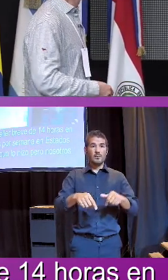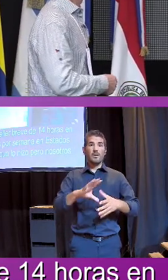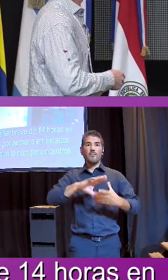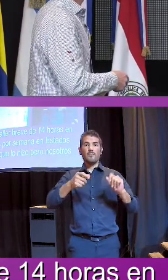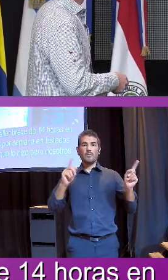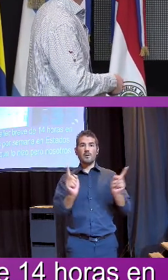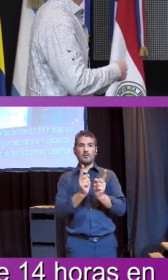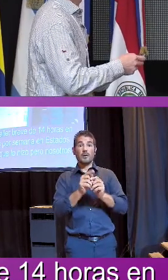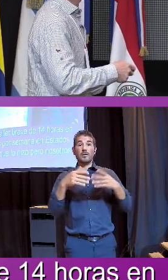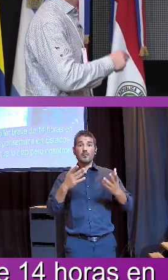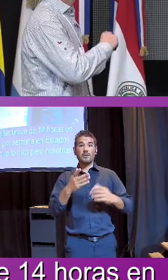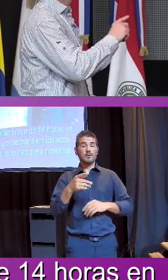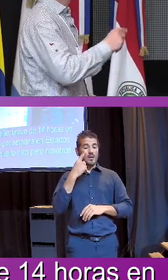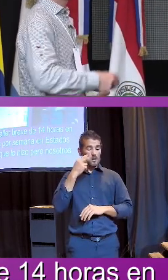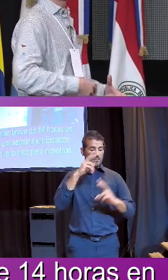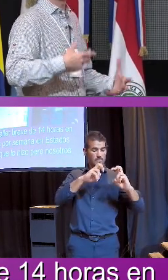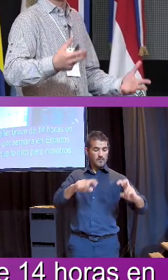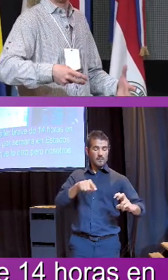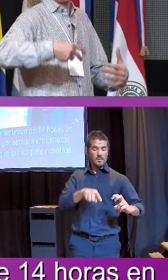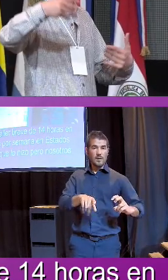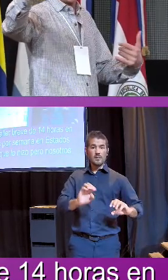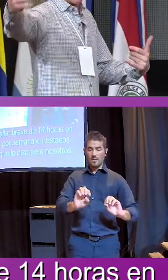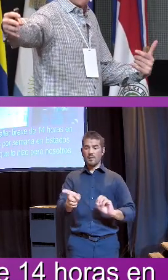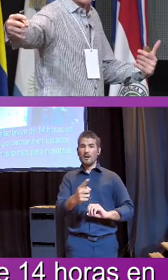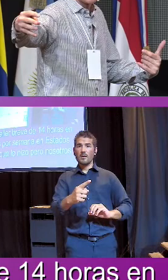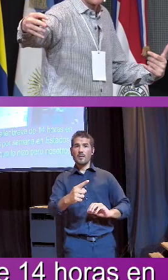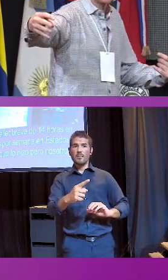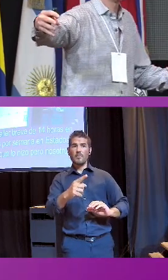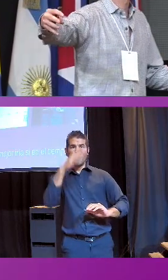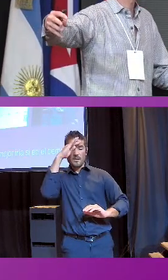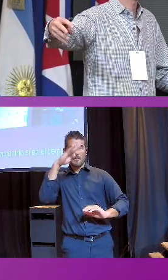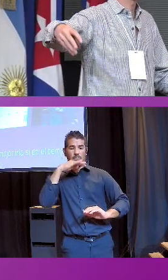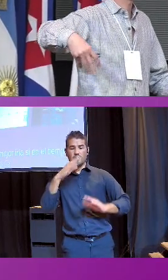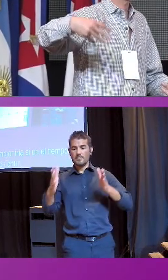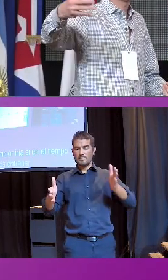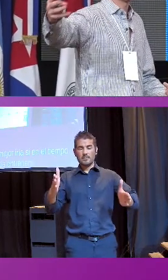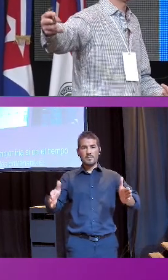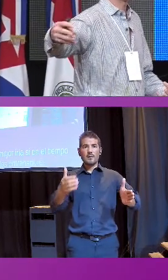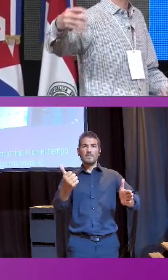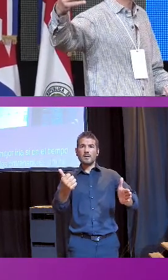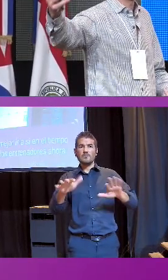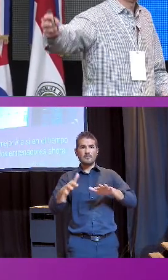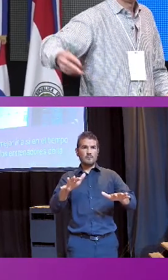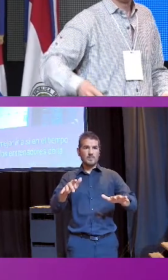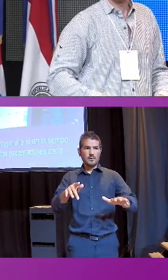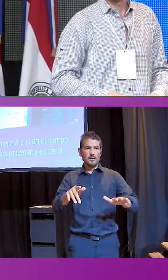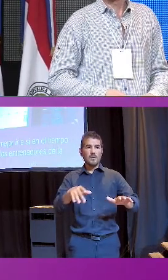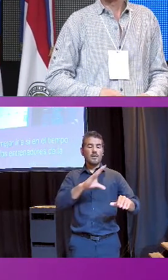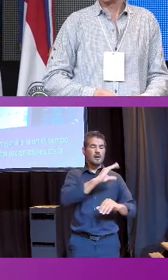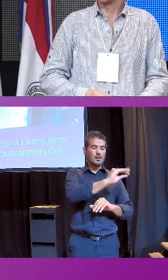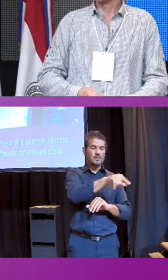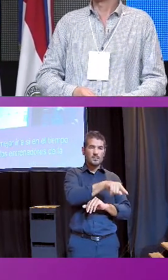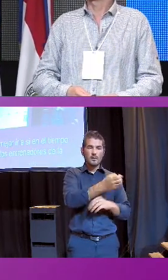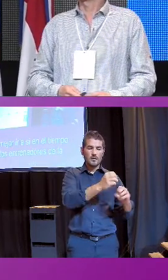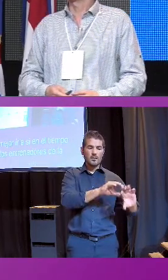fue mejorías, ¿sí?, en el tiempo, después de los 6 meses de haberlos entrenado, de haberles dado la capacitación,